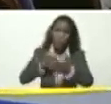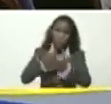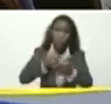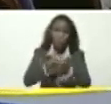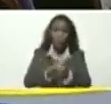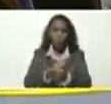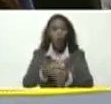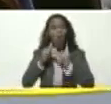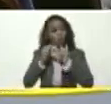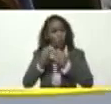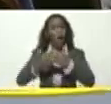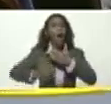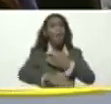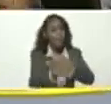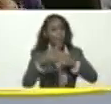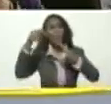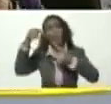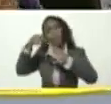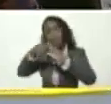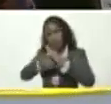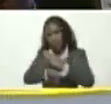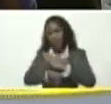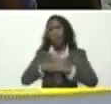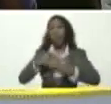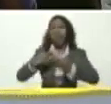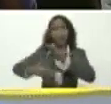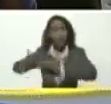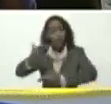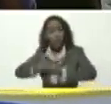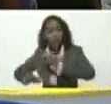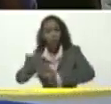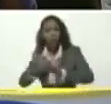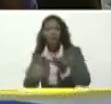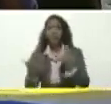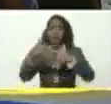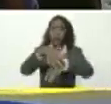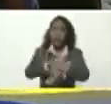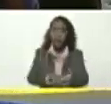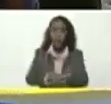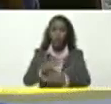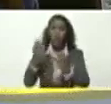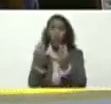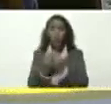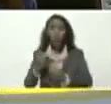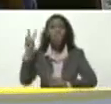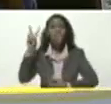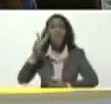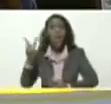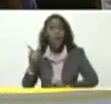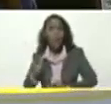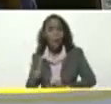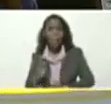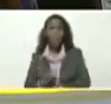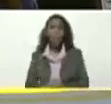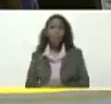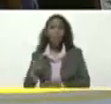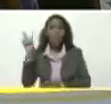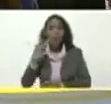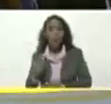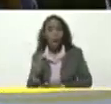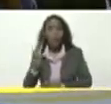Sigan adelante profundizando las relaciones integrales con Vietnam. Vietnam y